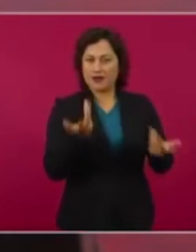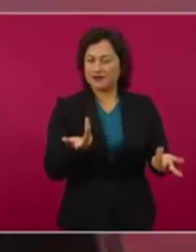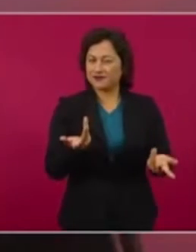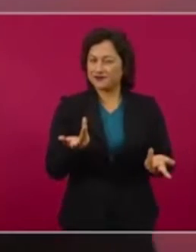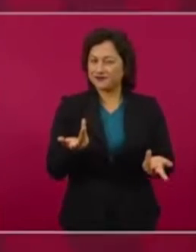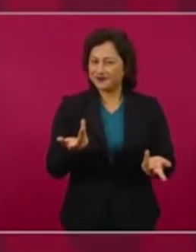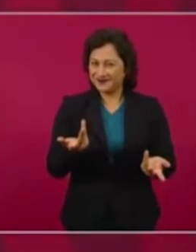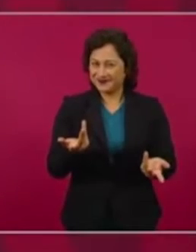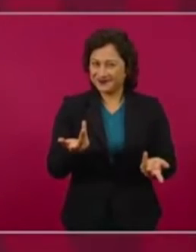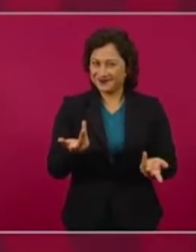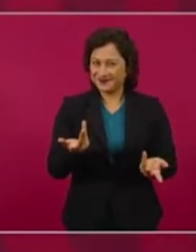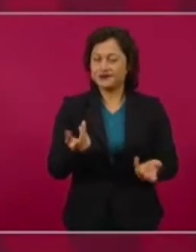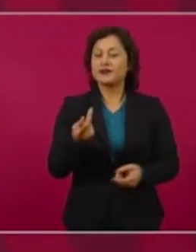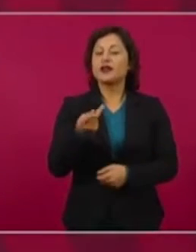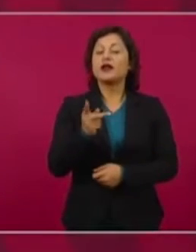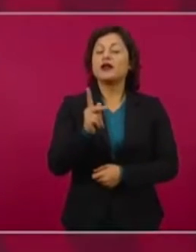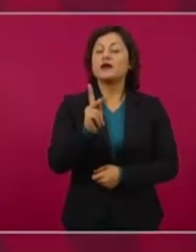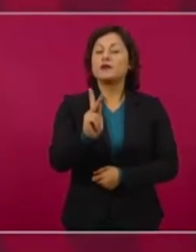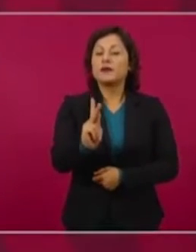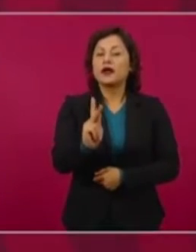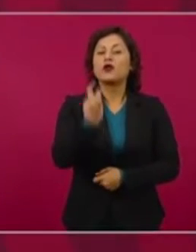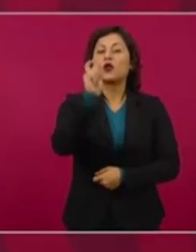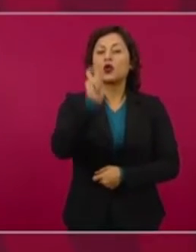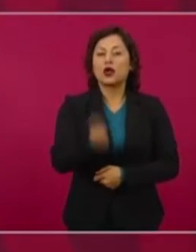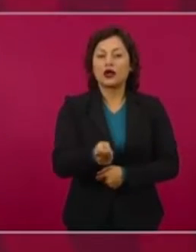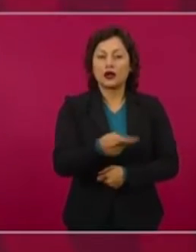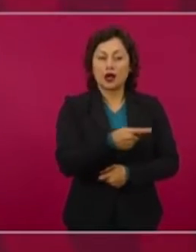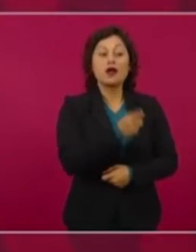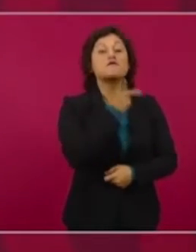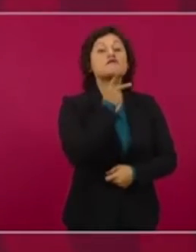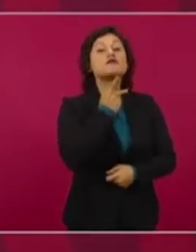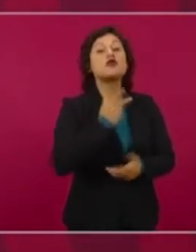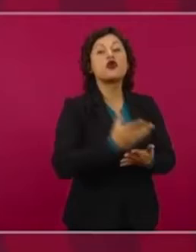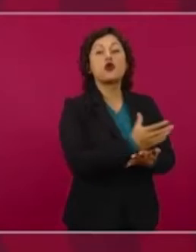significa mantener esa utilidad